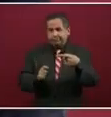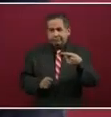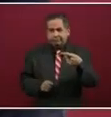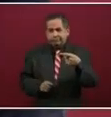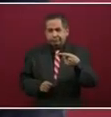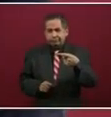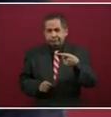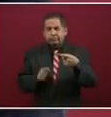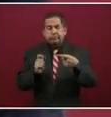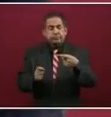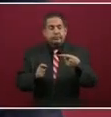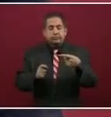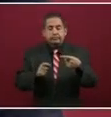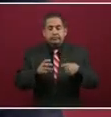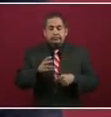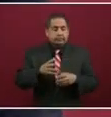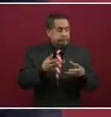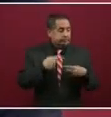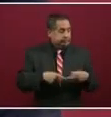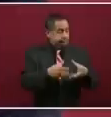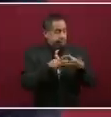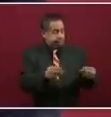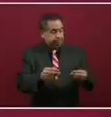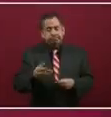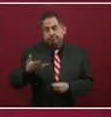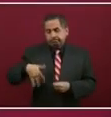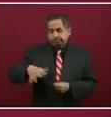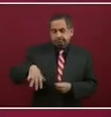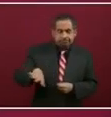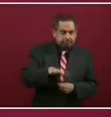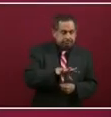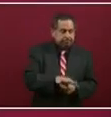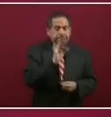es la búsqueda de desaparecidos.